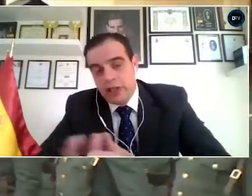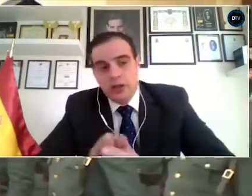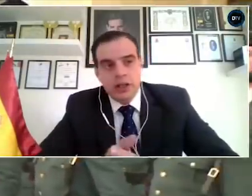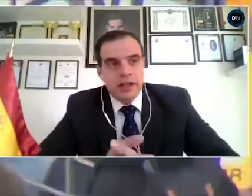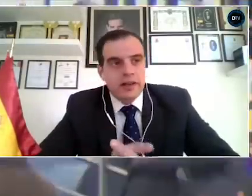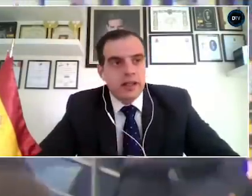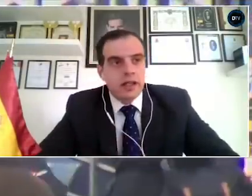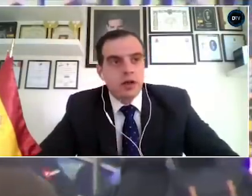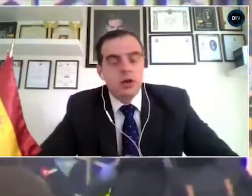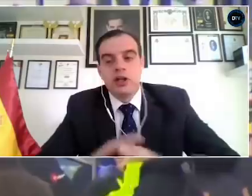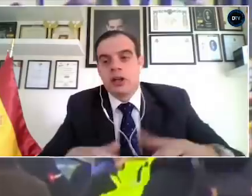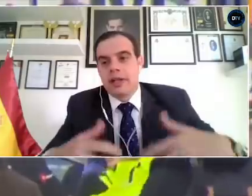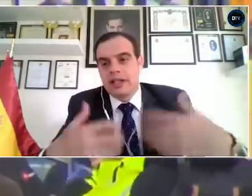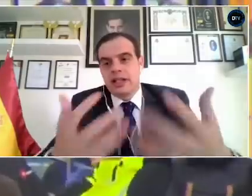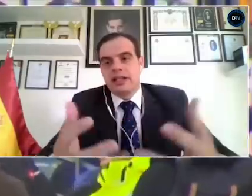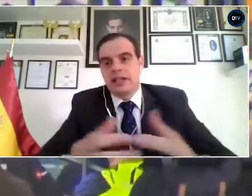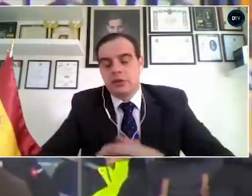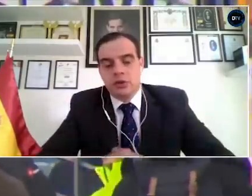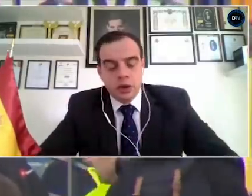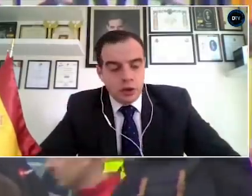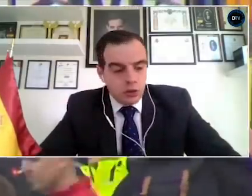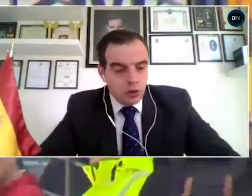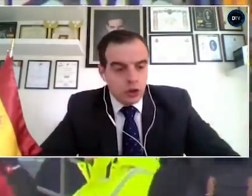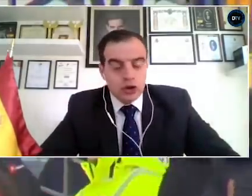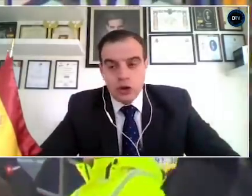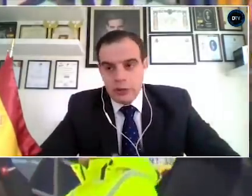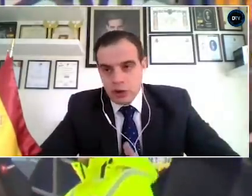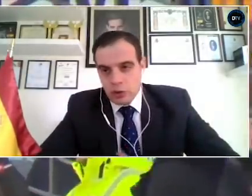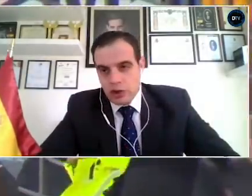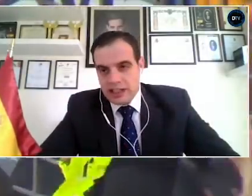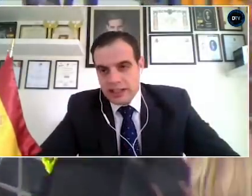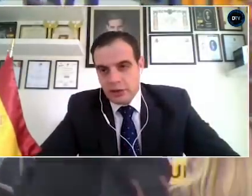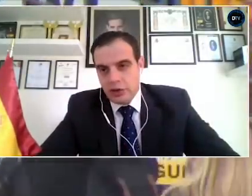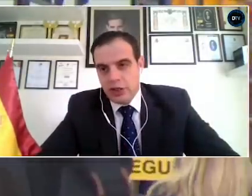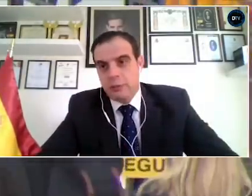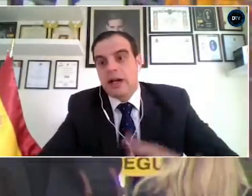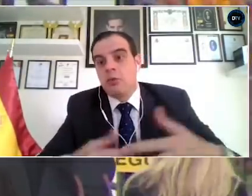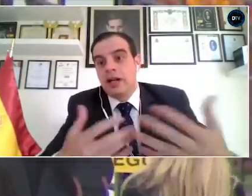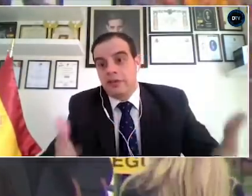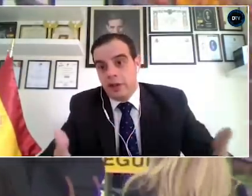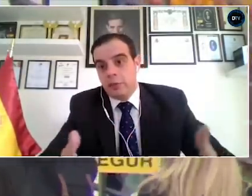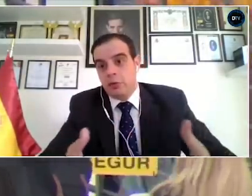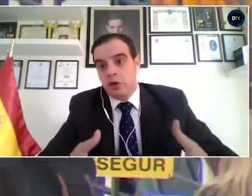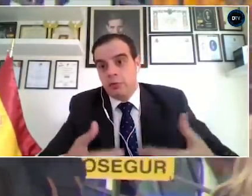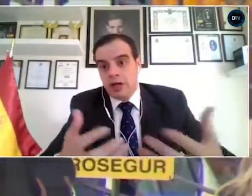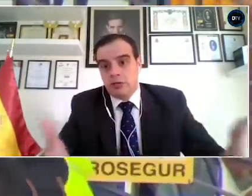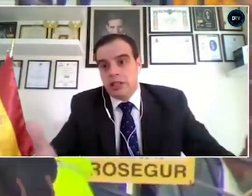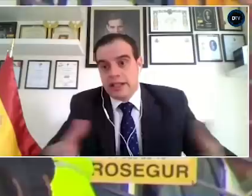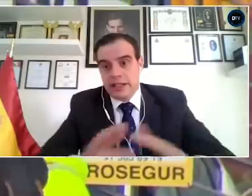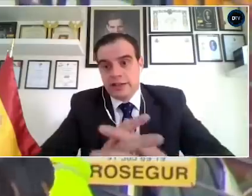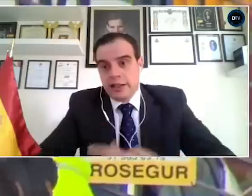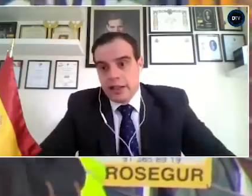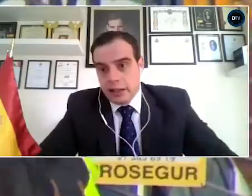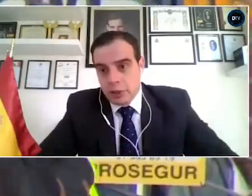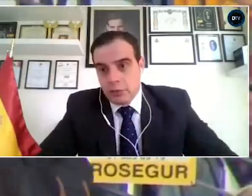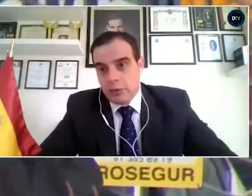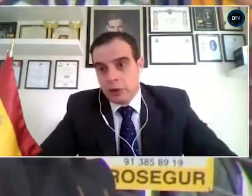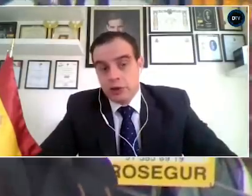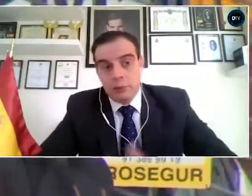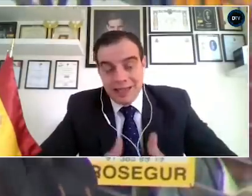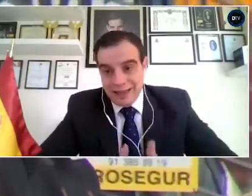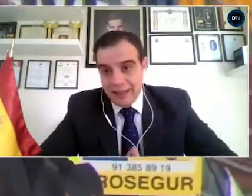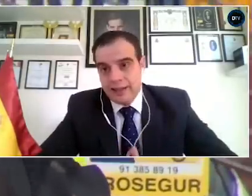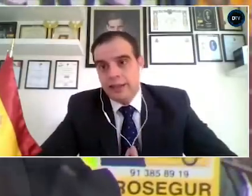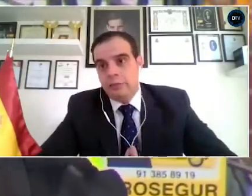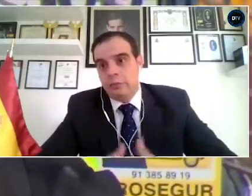que de lo público es decir lo único que pretenden es tener un control absoluto de las instituciones para un beneficio propio y para un interés pues